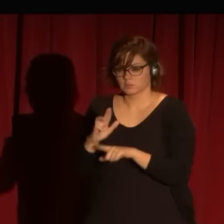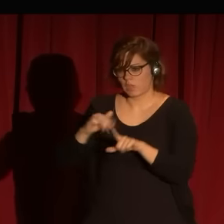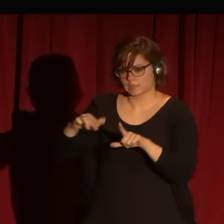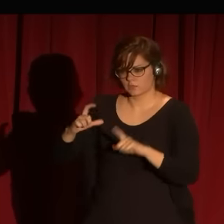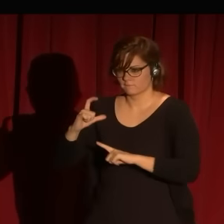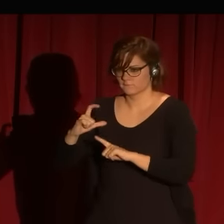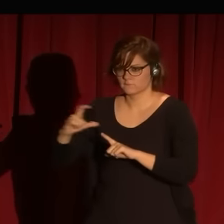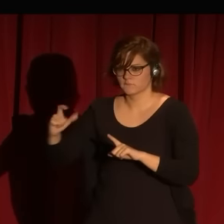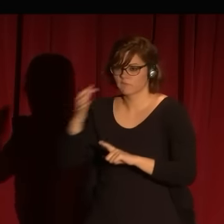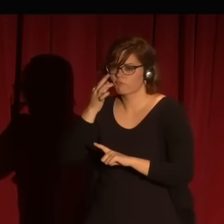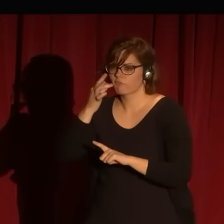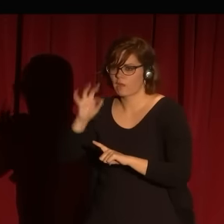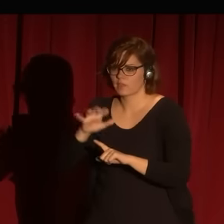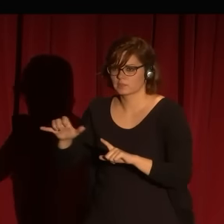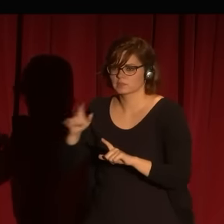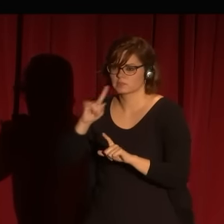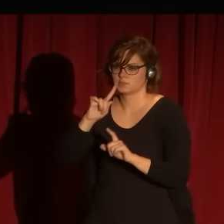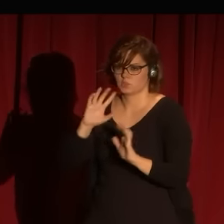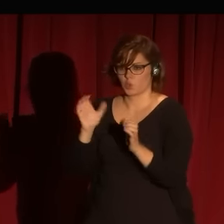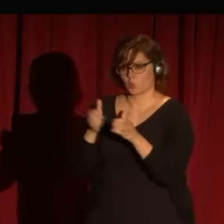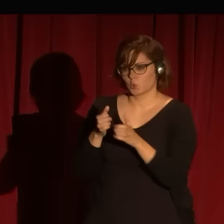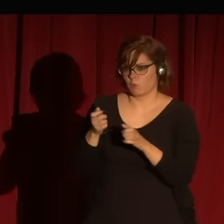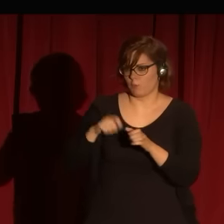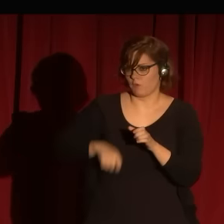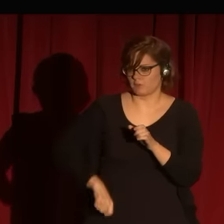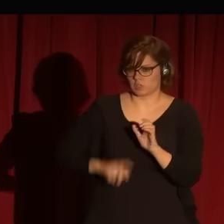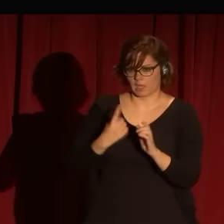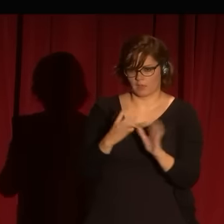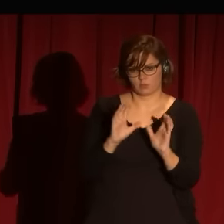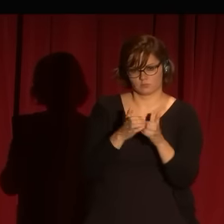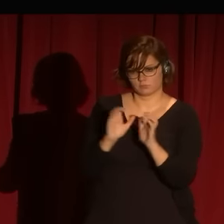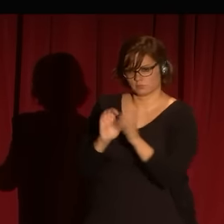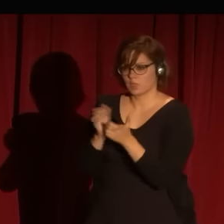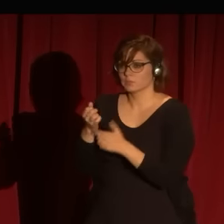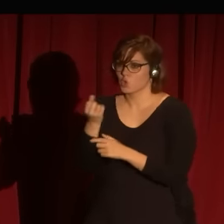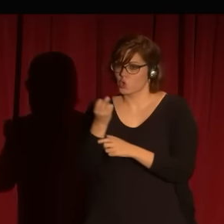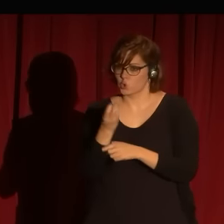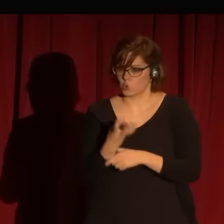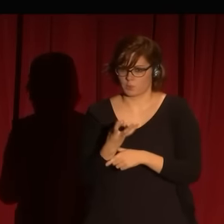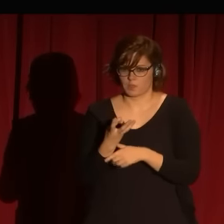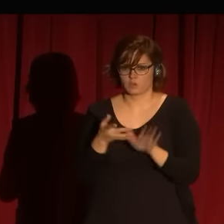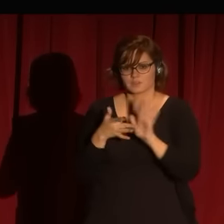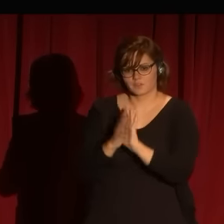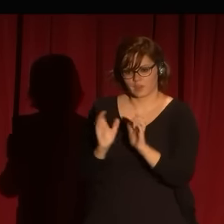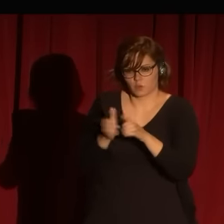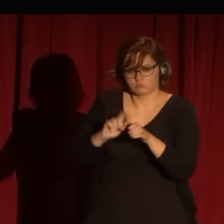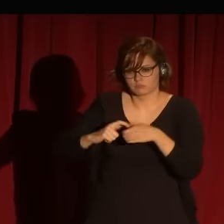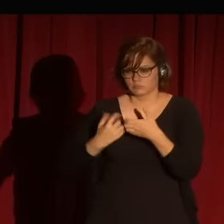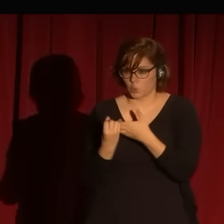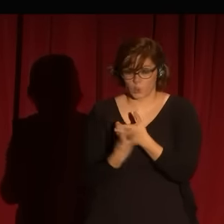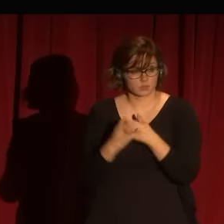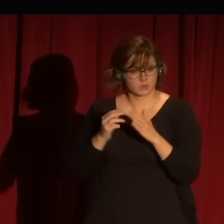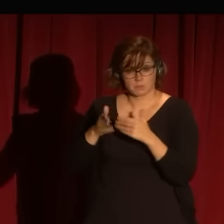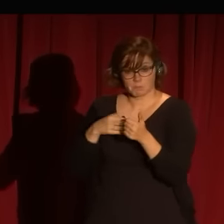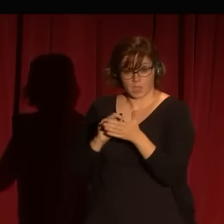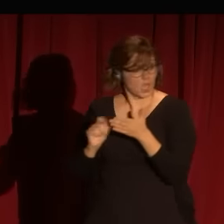mayúsculas en francés el gremio al que se el gremio que está desfilando con un número que dice cuánta gente tenía ese gremio y escrito a mano aquí